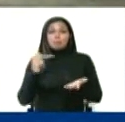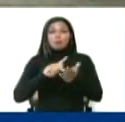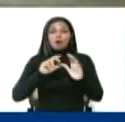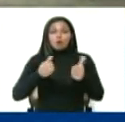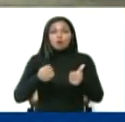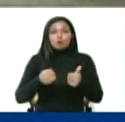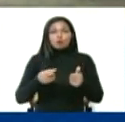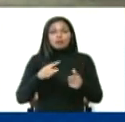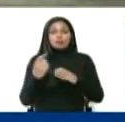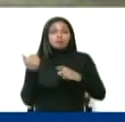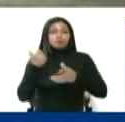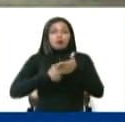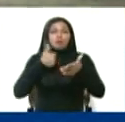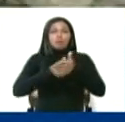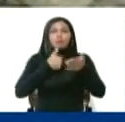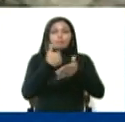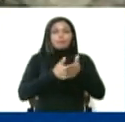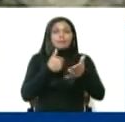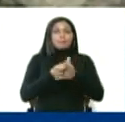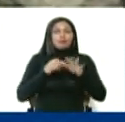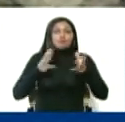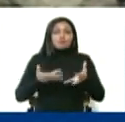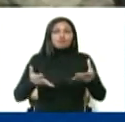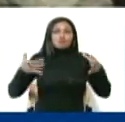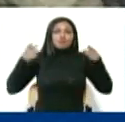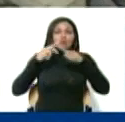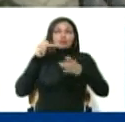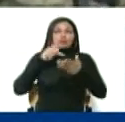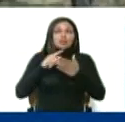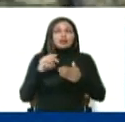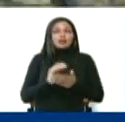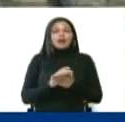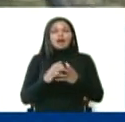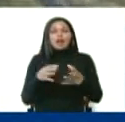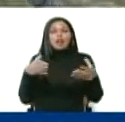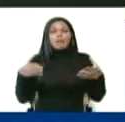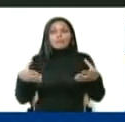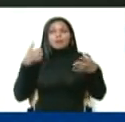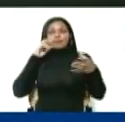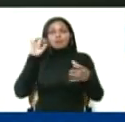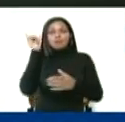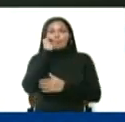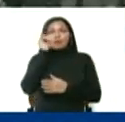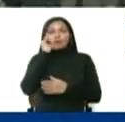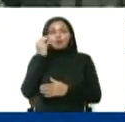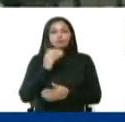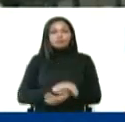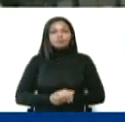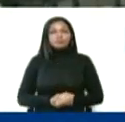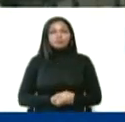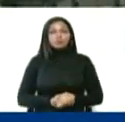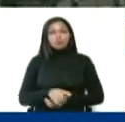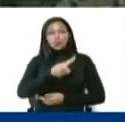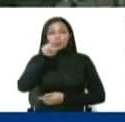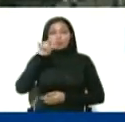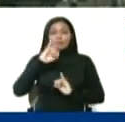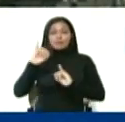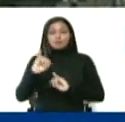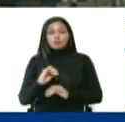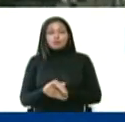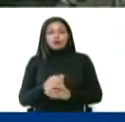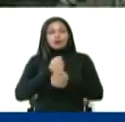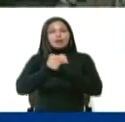en medio de esta batalla, de esta pandemia, llega la Piedra Cueca. Tenemos un videíto para que ustedes,